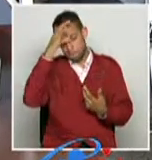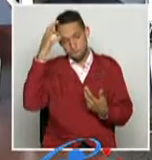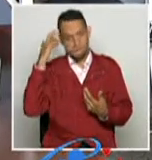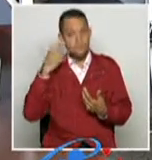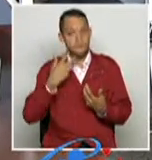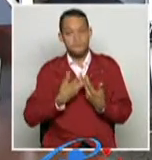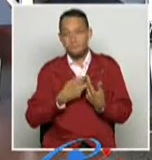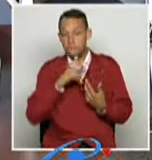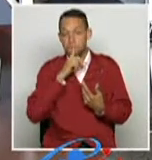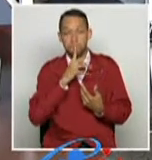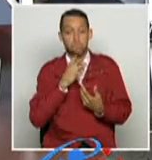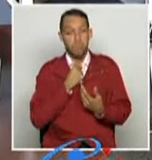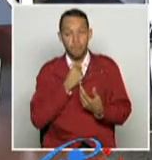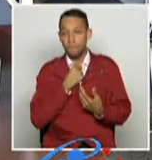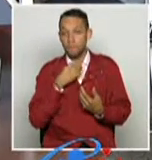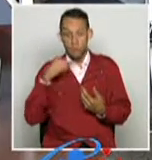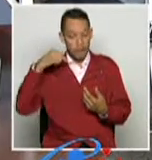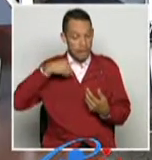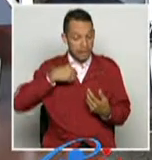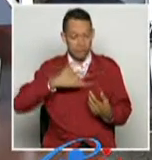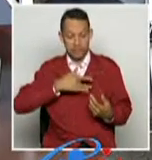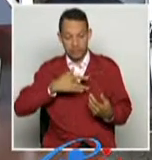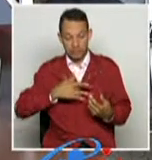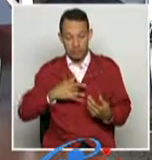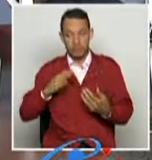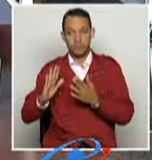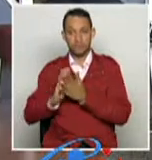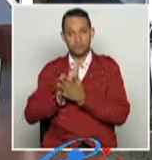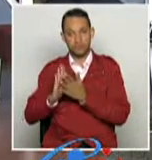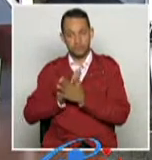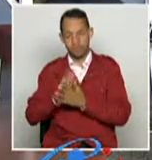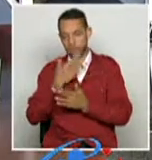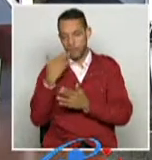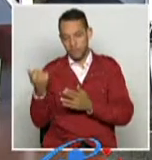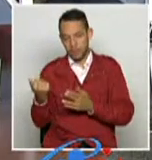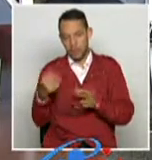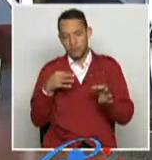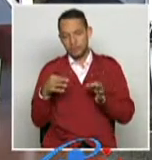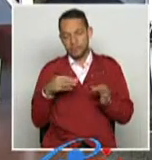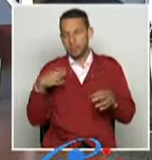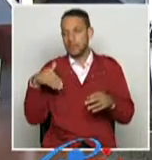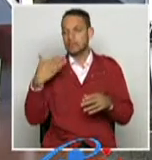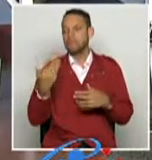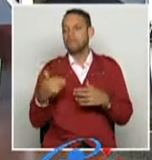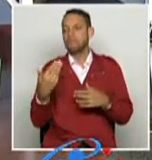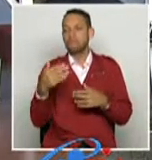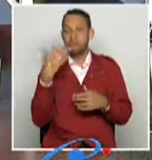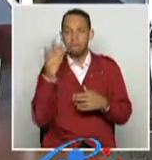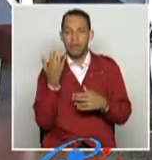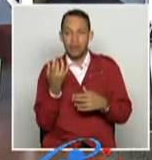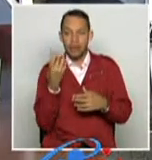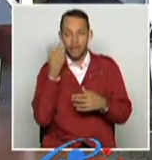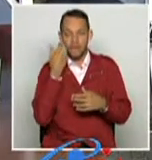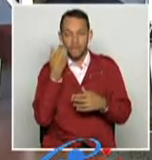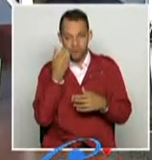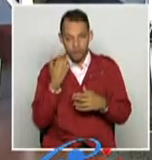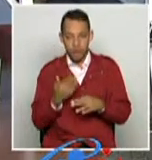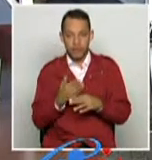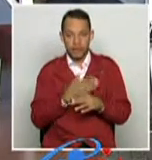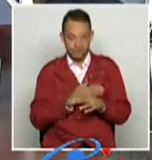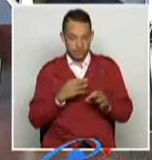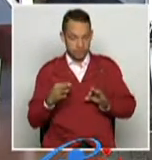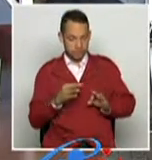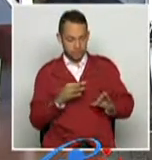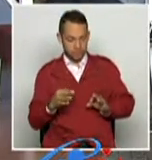uno no hace prevención, y ahí sí quiero que César hable en ese tema de no esperar la enfermedad, sino prepararse para